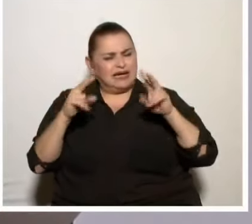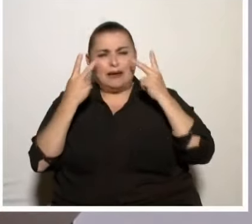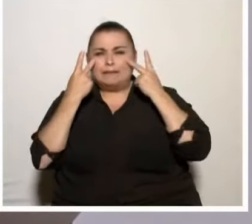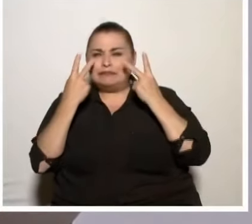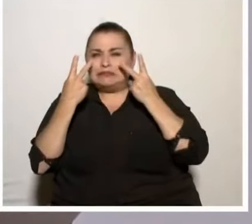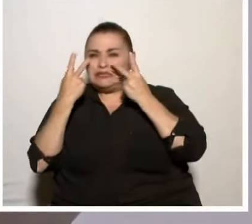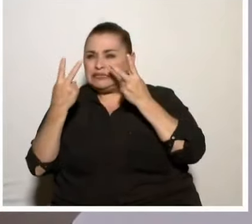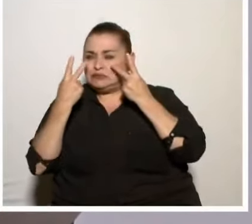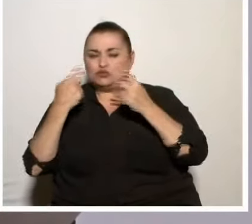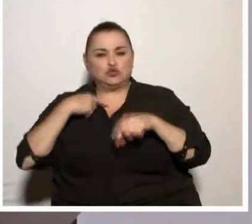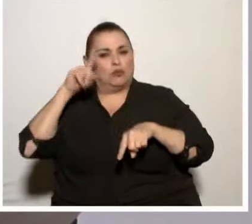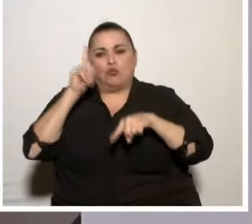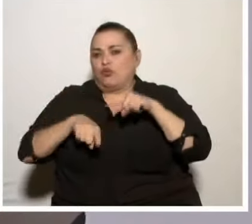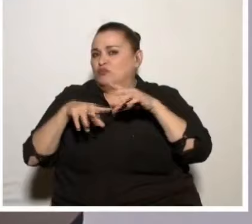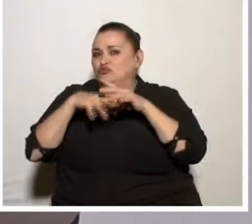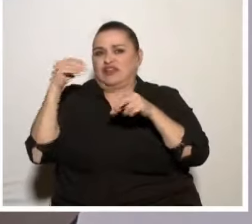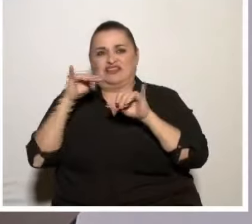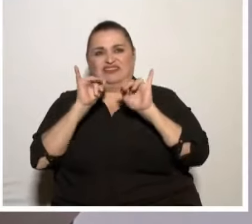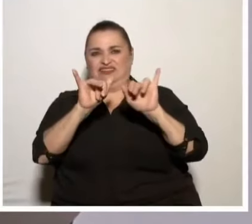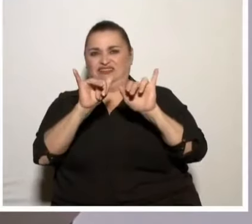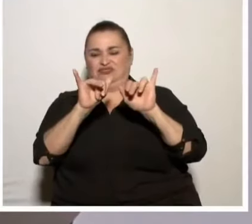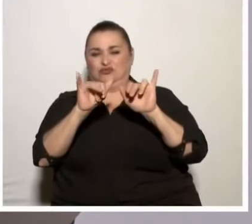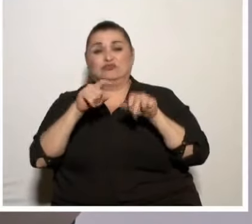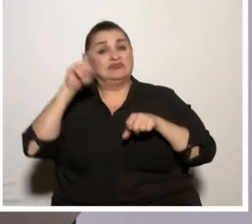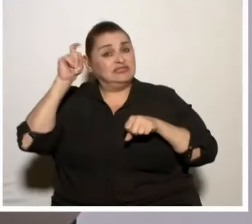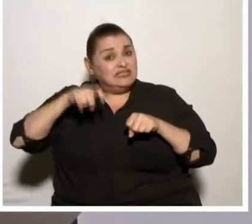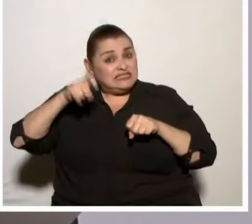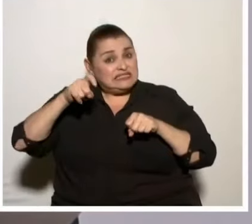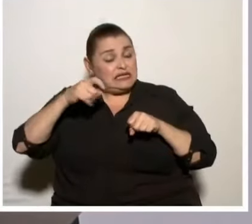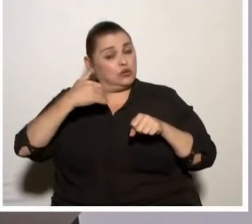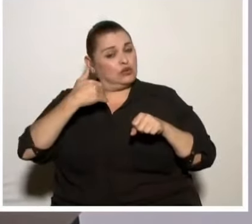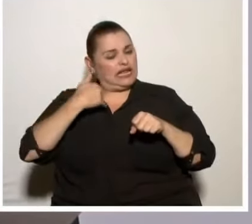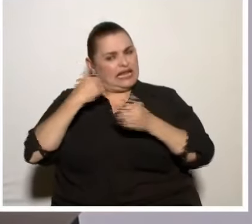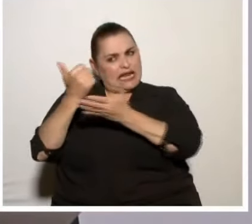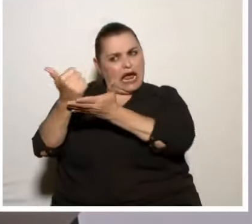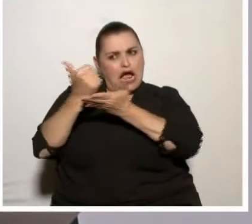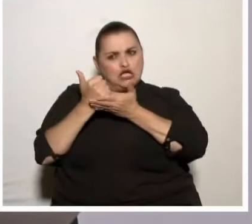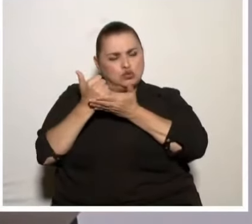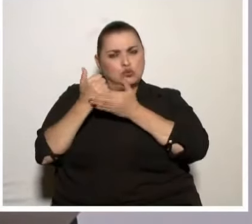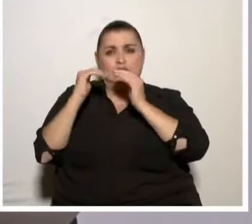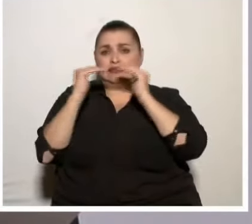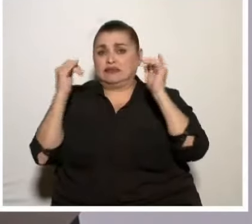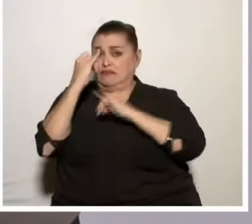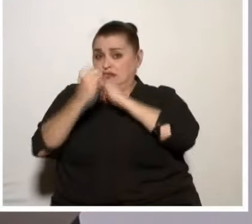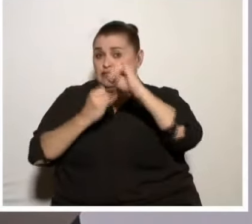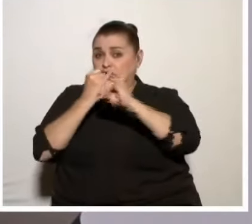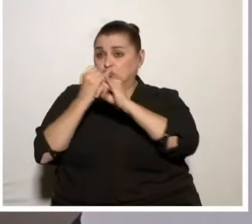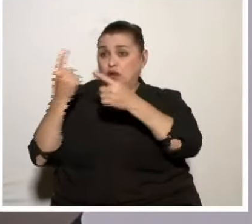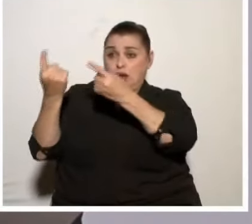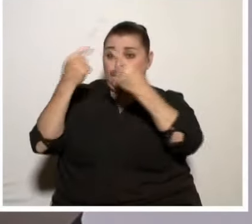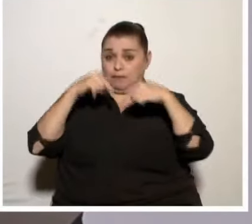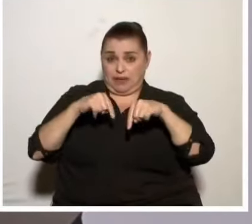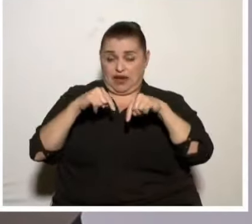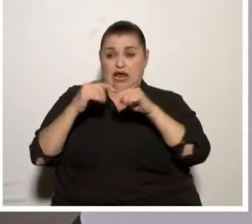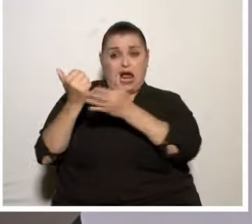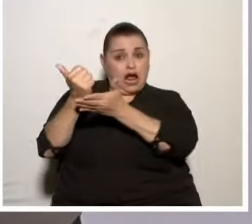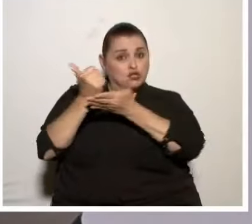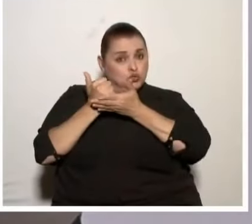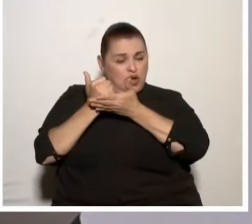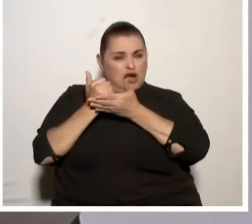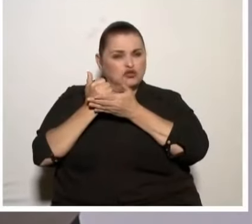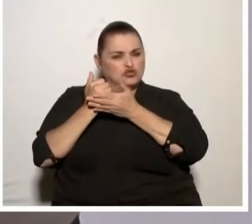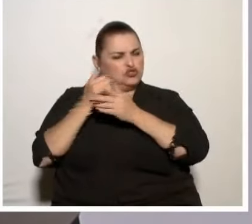visto que no hemos podido salir de eso. Y si es necesario tener la ayuda a nivel internacional para que venga a ayudarnos